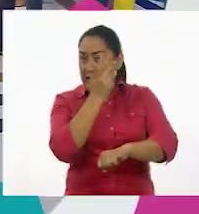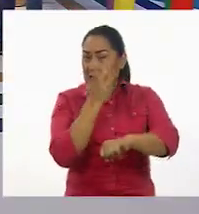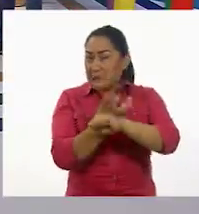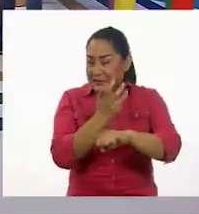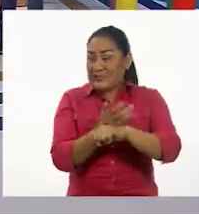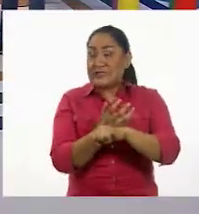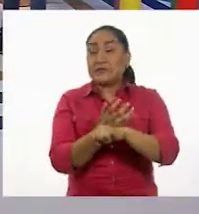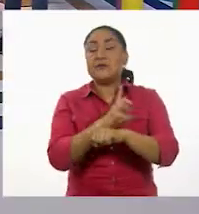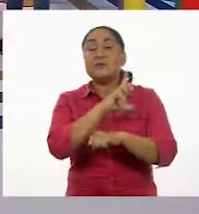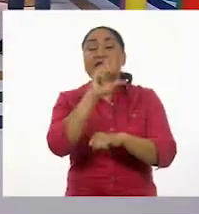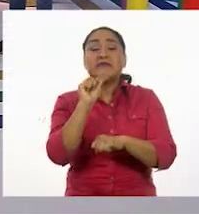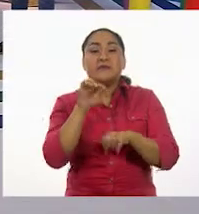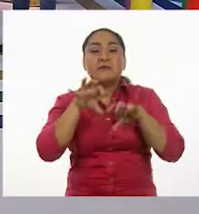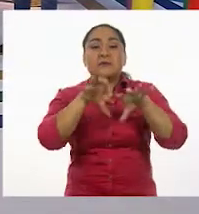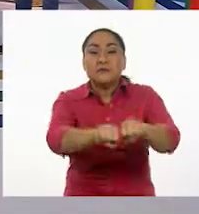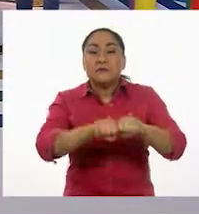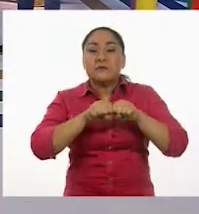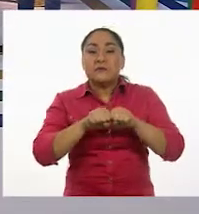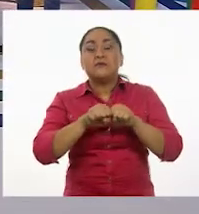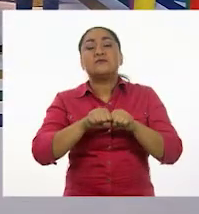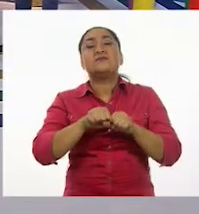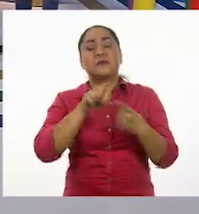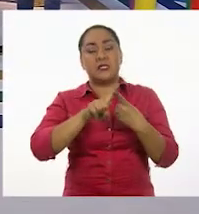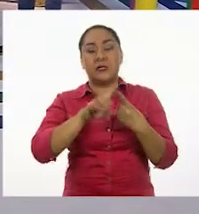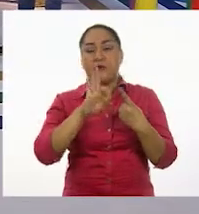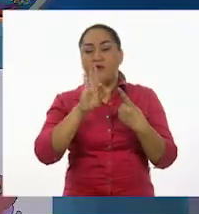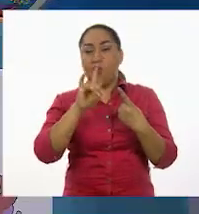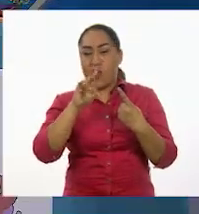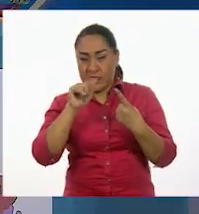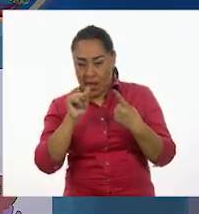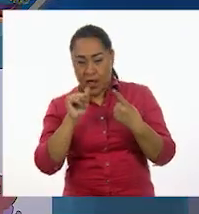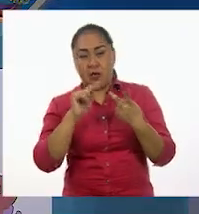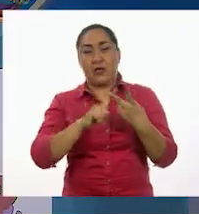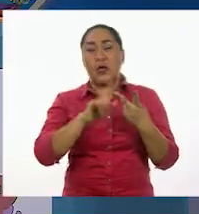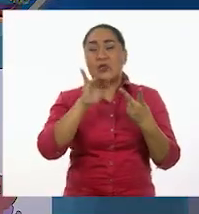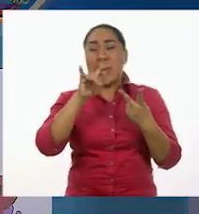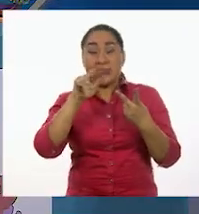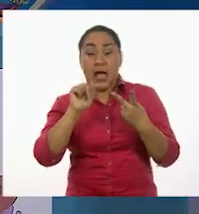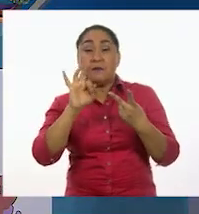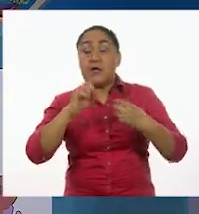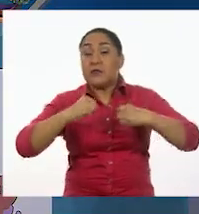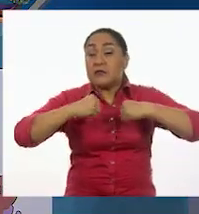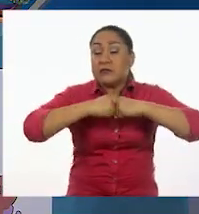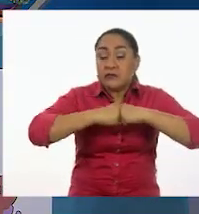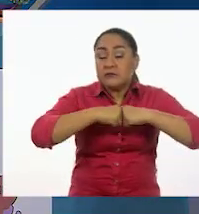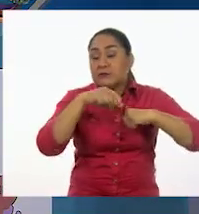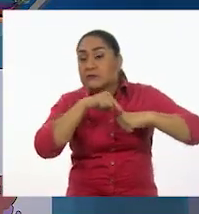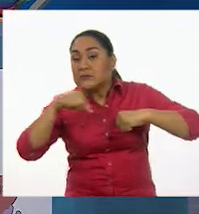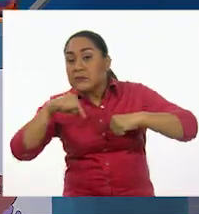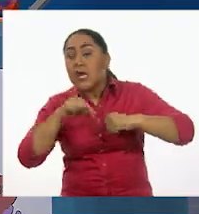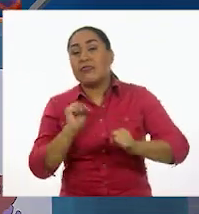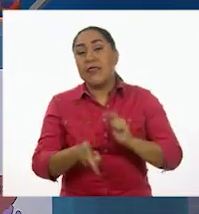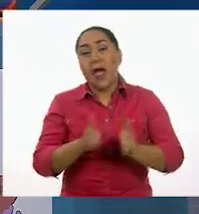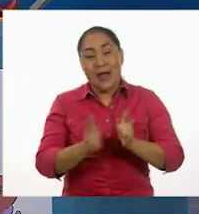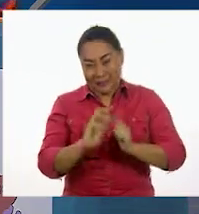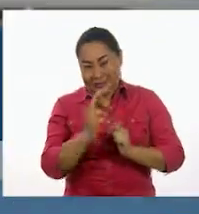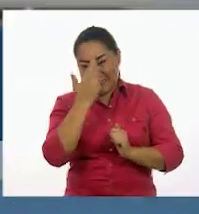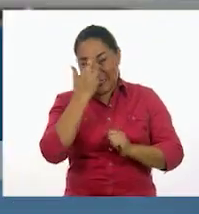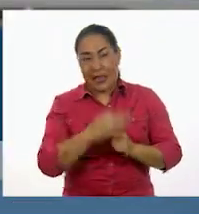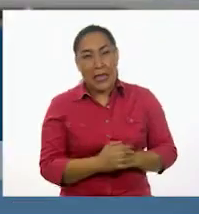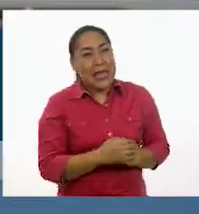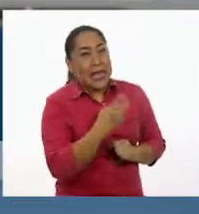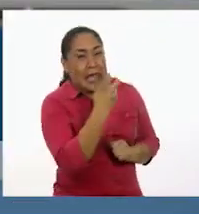adquirido recientemente los territorios de Luisiana y Florida, y esto hizo que la frontera más cercana a México fuera la de Texas. Es cierto, y